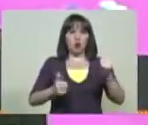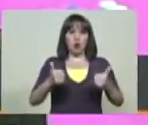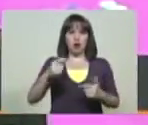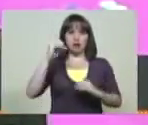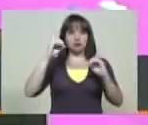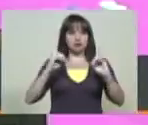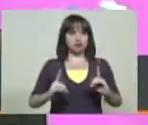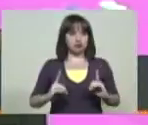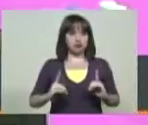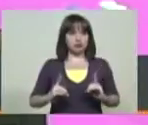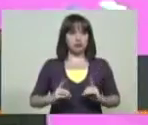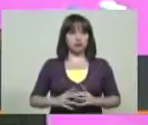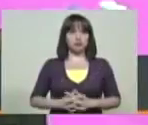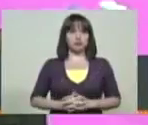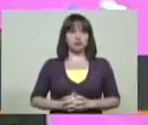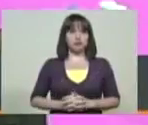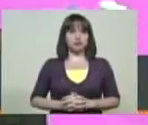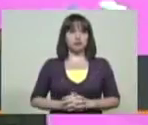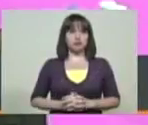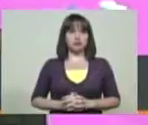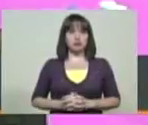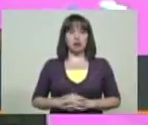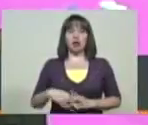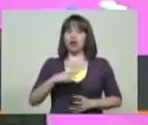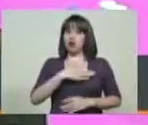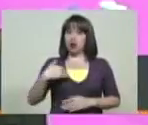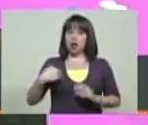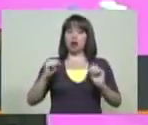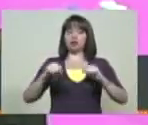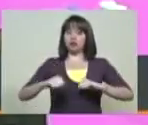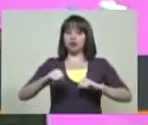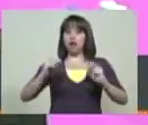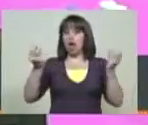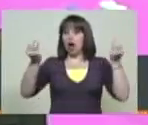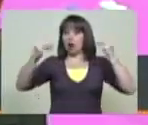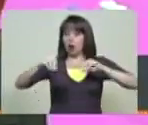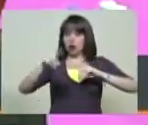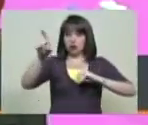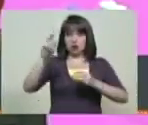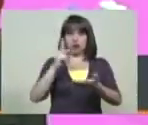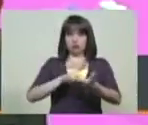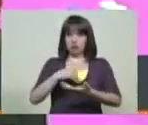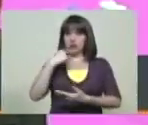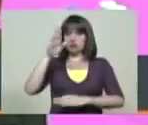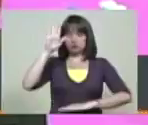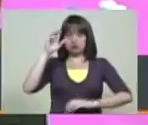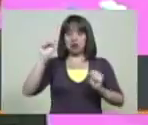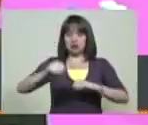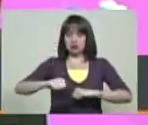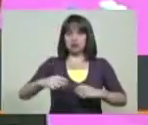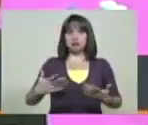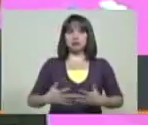yo quisiera ratificar en su presencia si usted es grande acuerdo